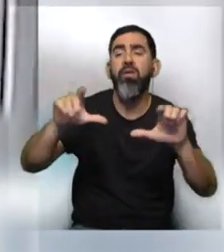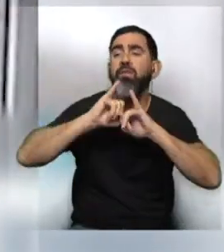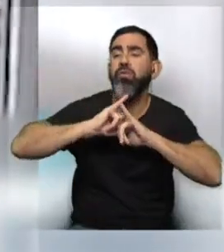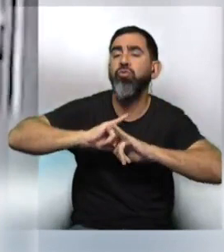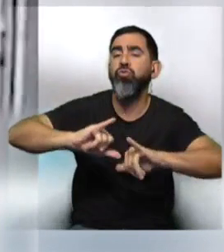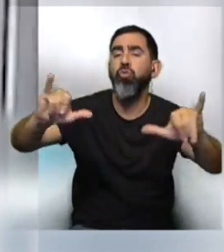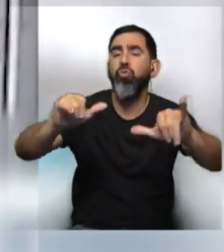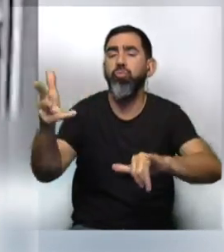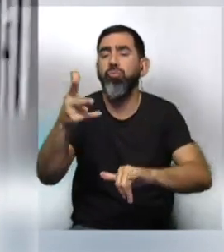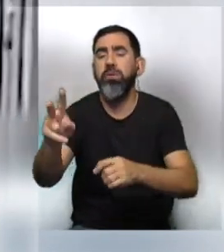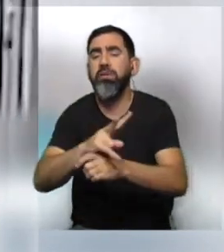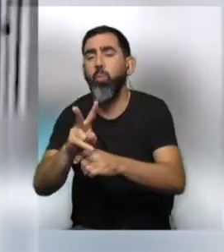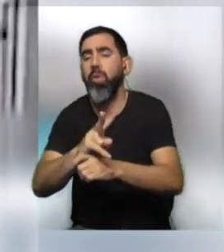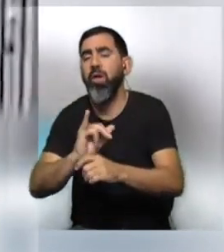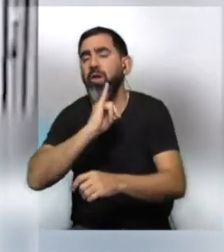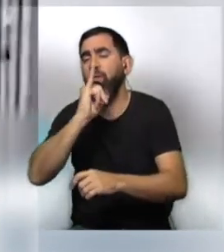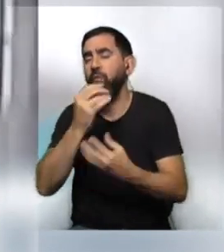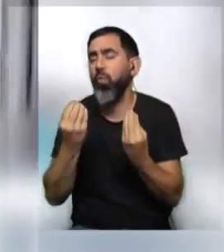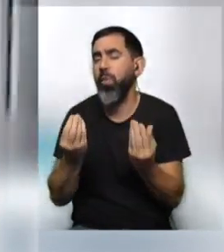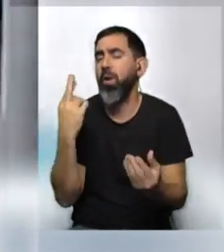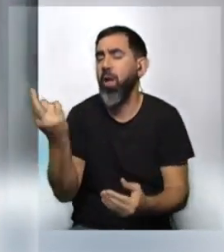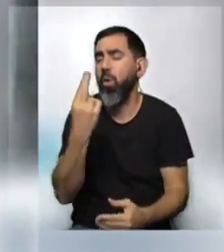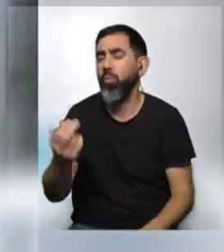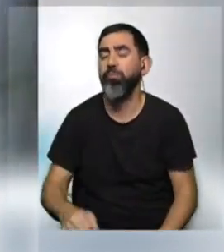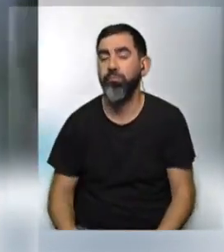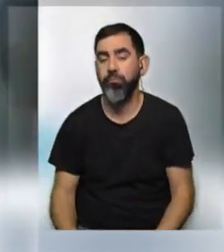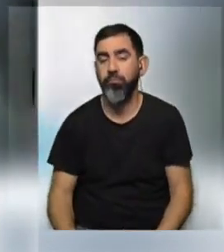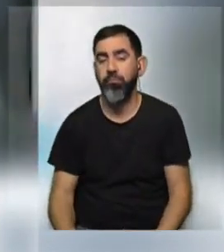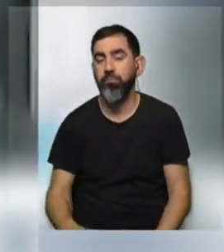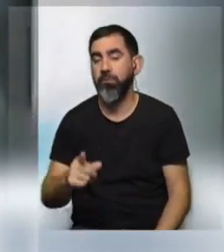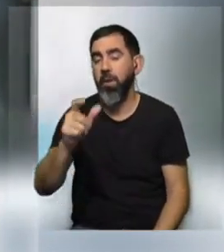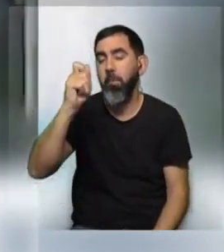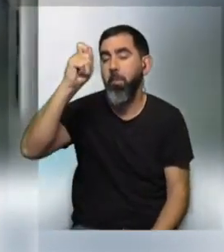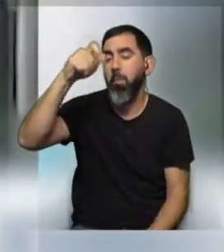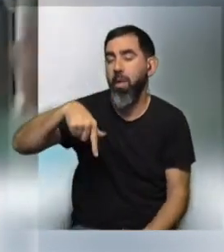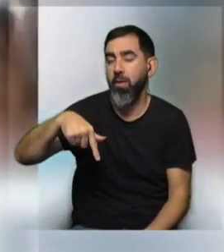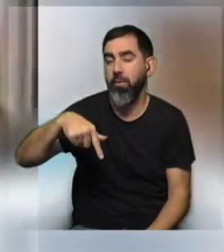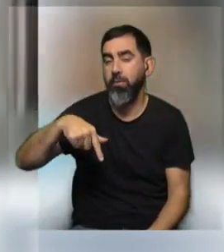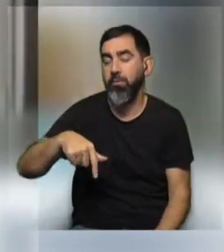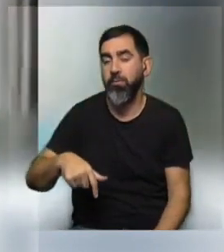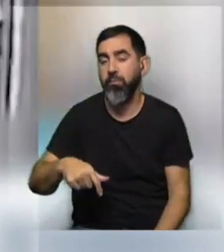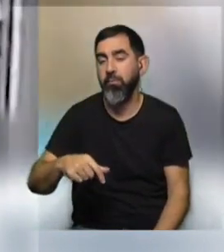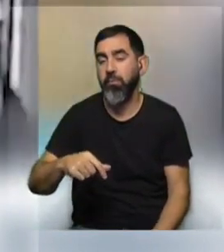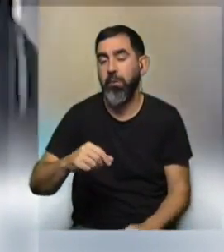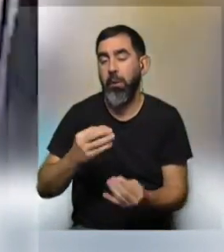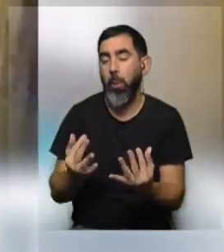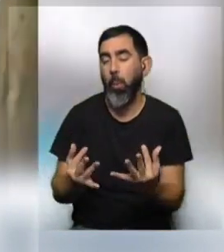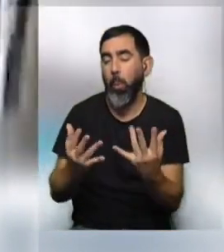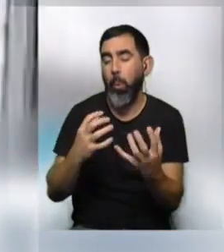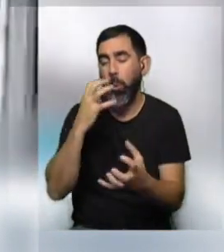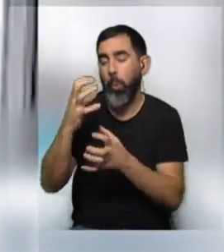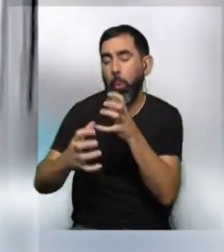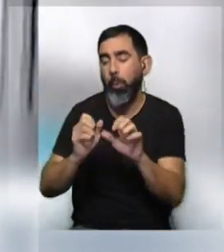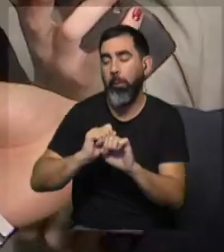de las cámaras de seguridad en un informe de televisión Esa fue la estrategia para darle color al humo y